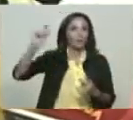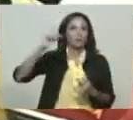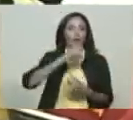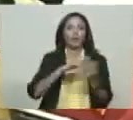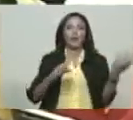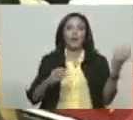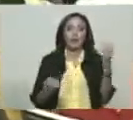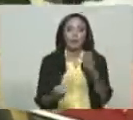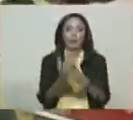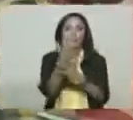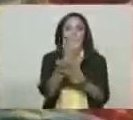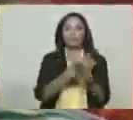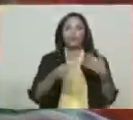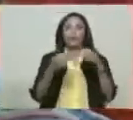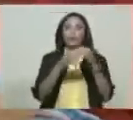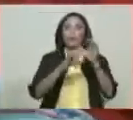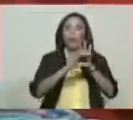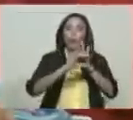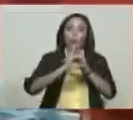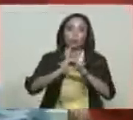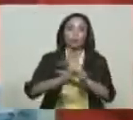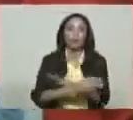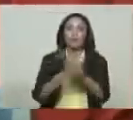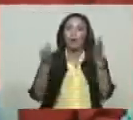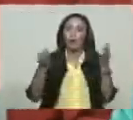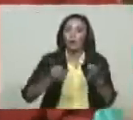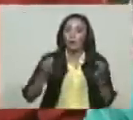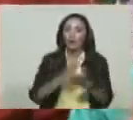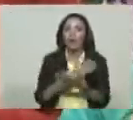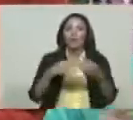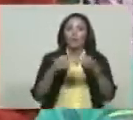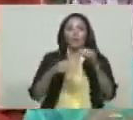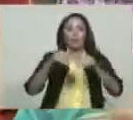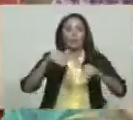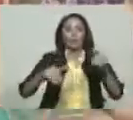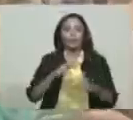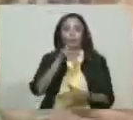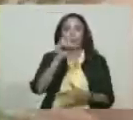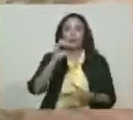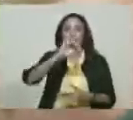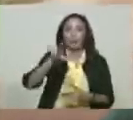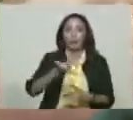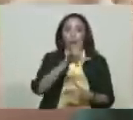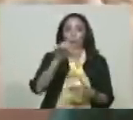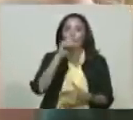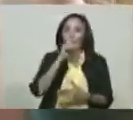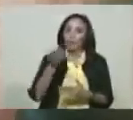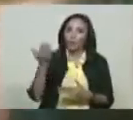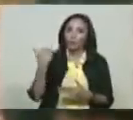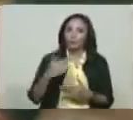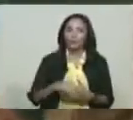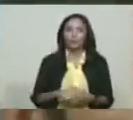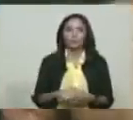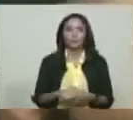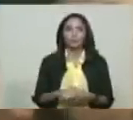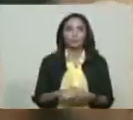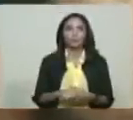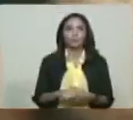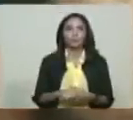gran victoria del poder constituyente originario en las elecciones del 30 de julio de hace un año.